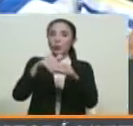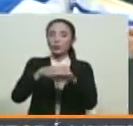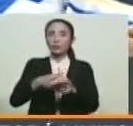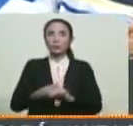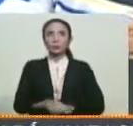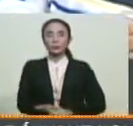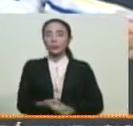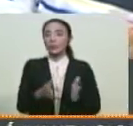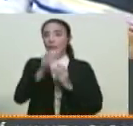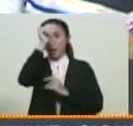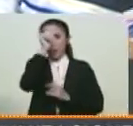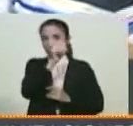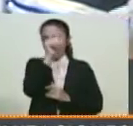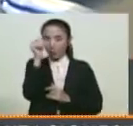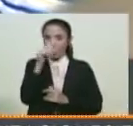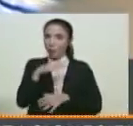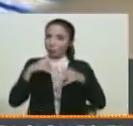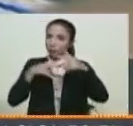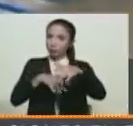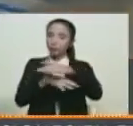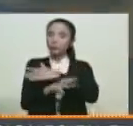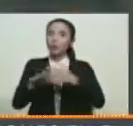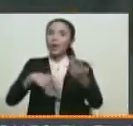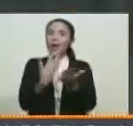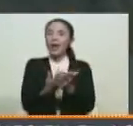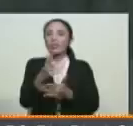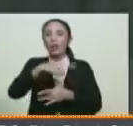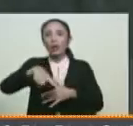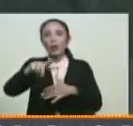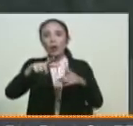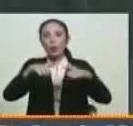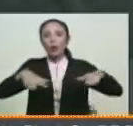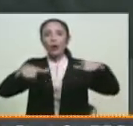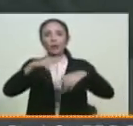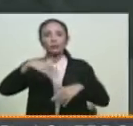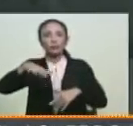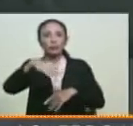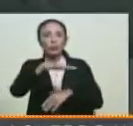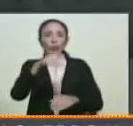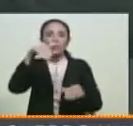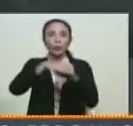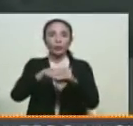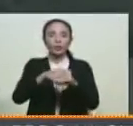el domingo se movilice hasta los centros electorales